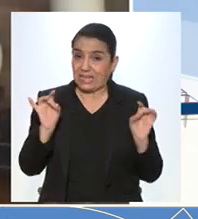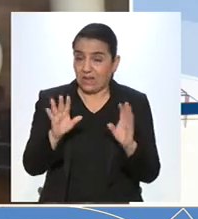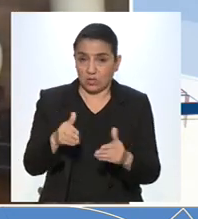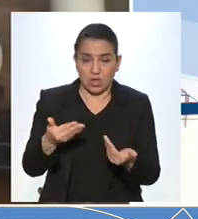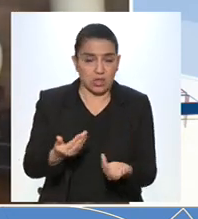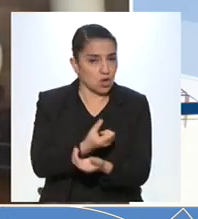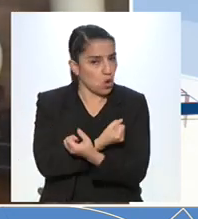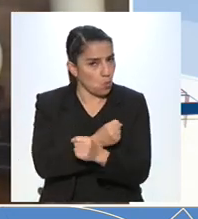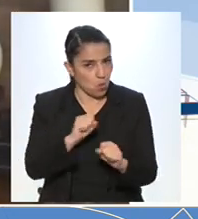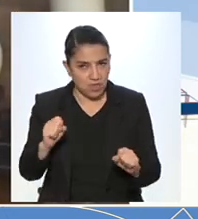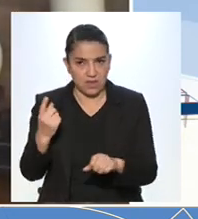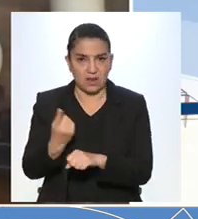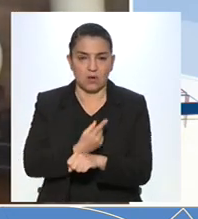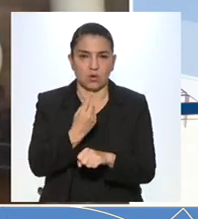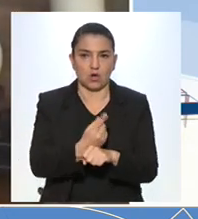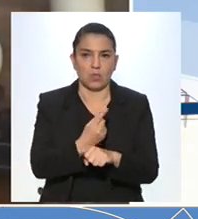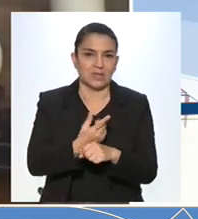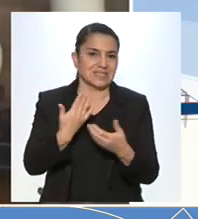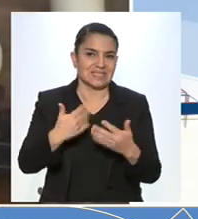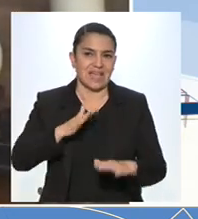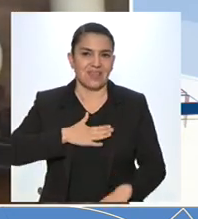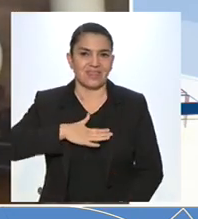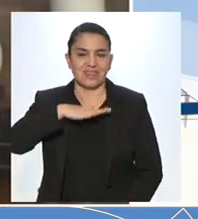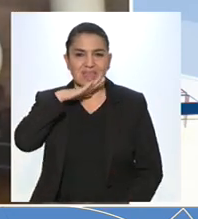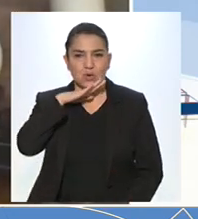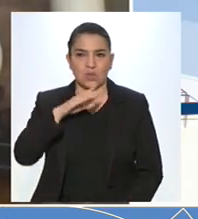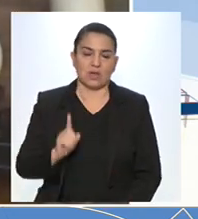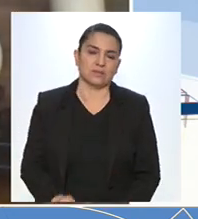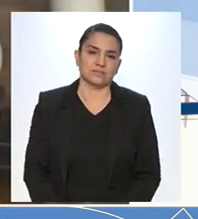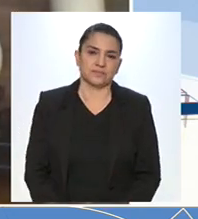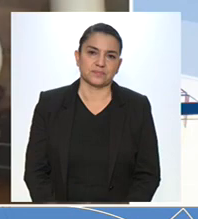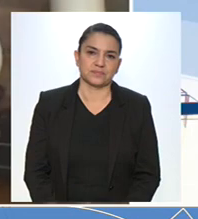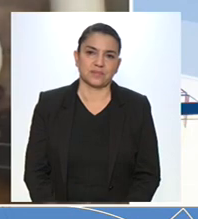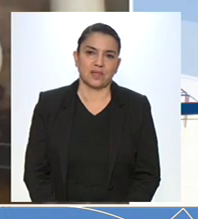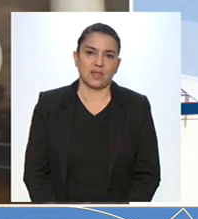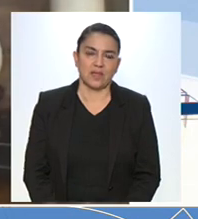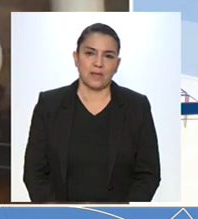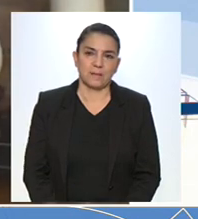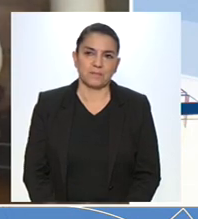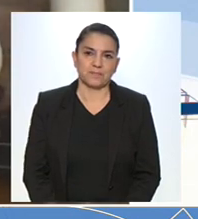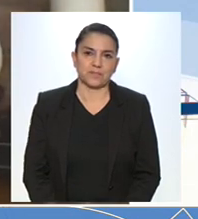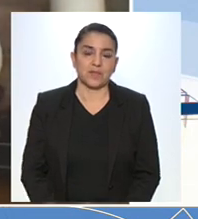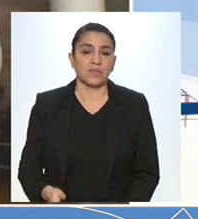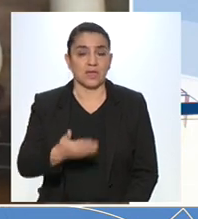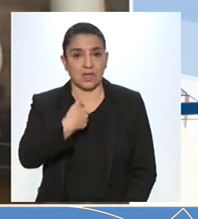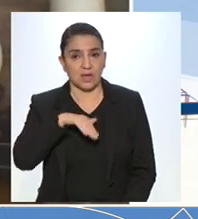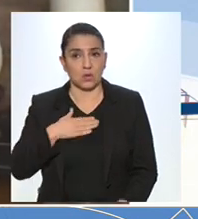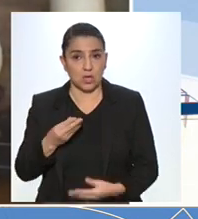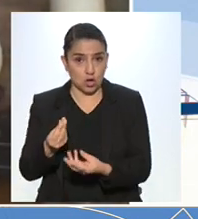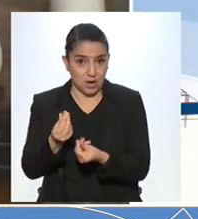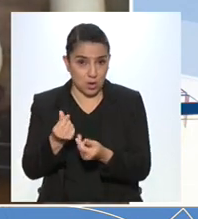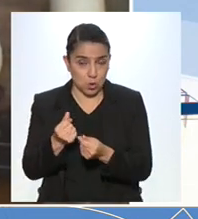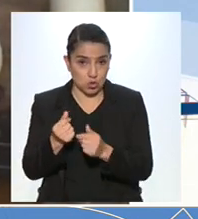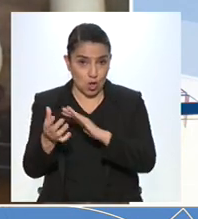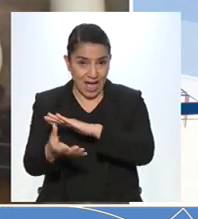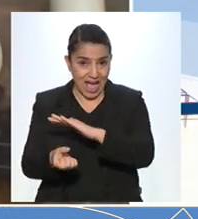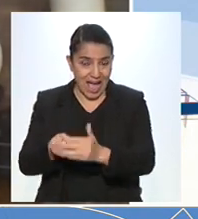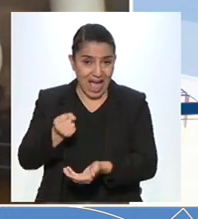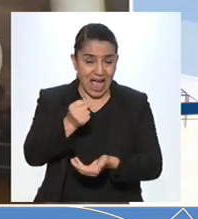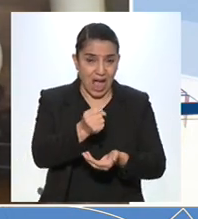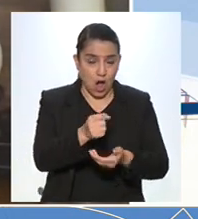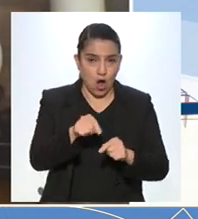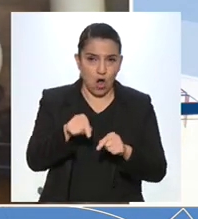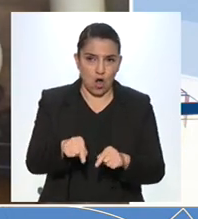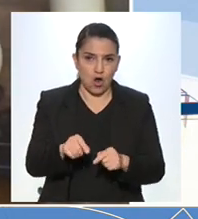podríamos hablar de que nos hemos endeudado en el exterior, de que hemos tenido que echar mano a nuestros recursos y nuestros ahorros, que son los que la institucionalidad